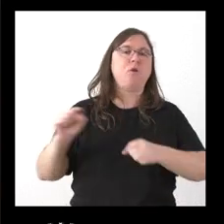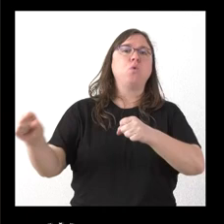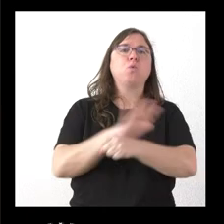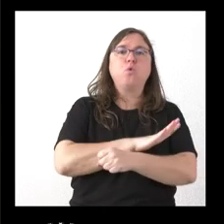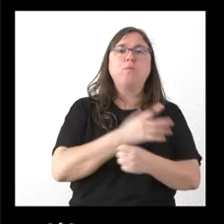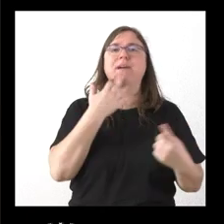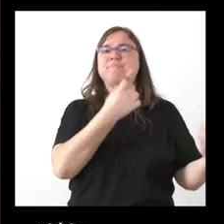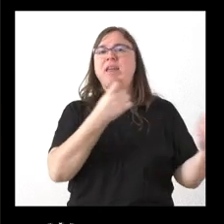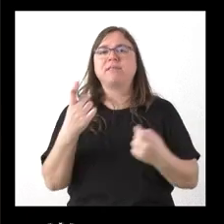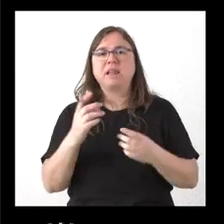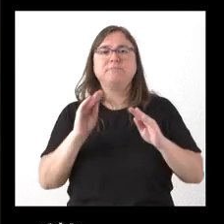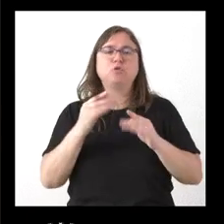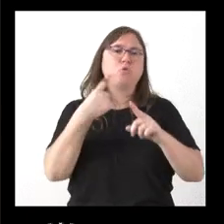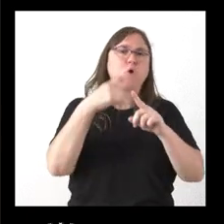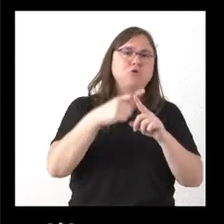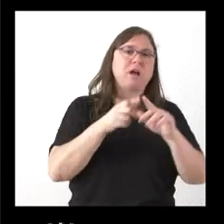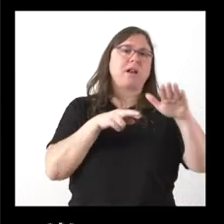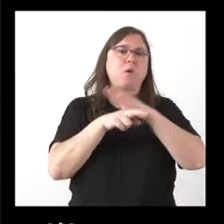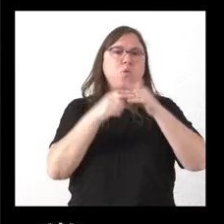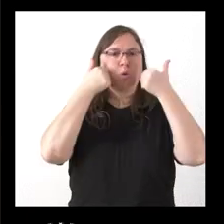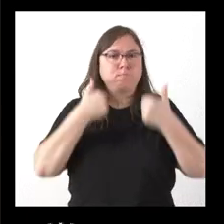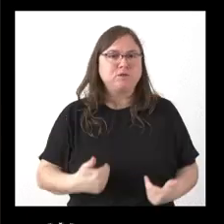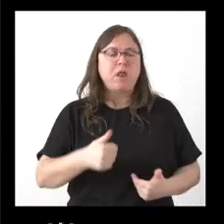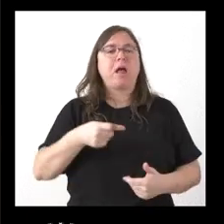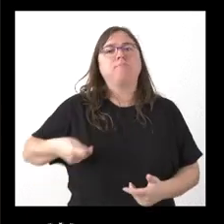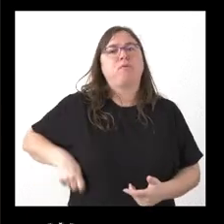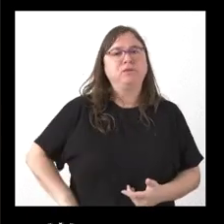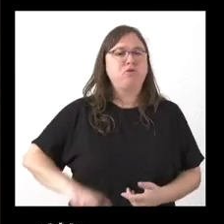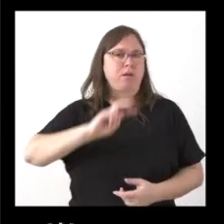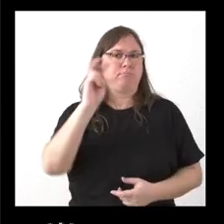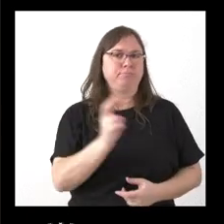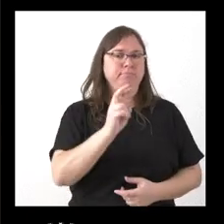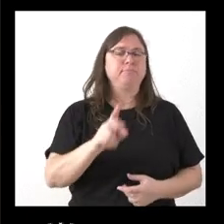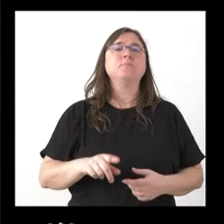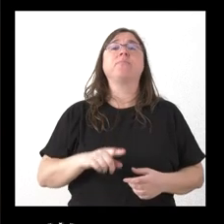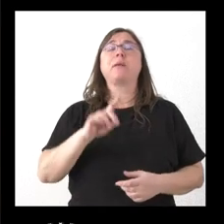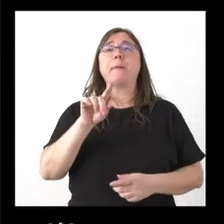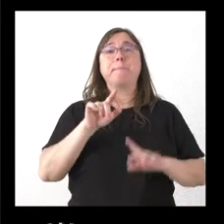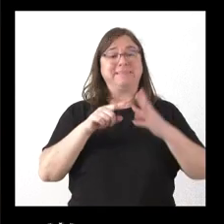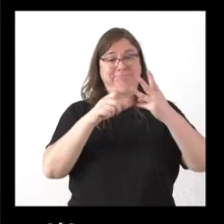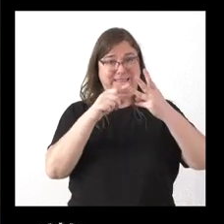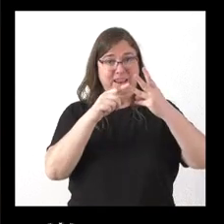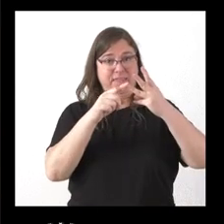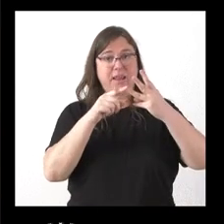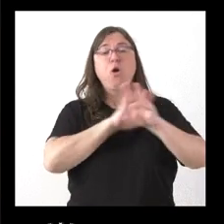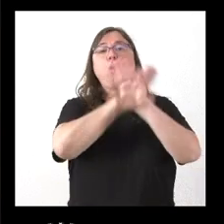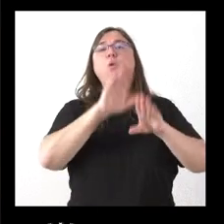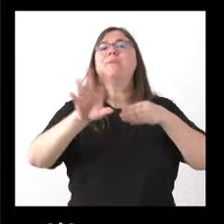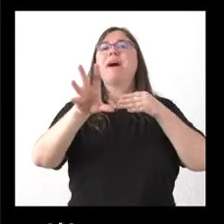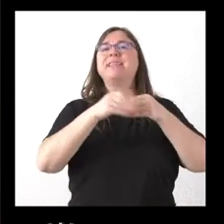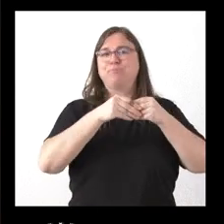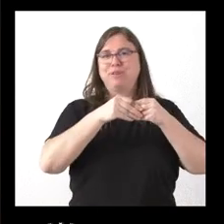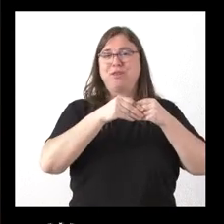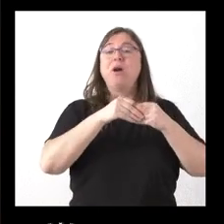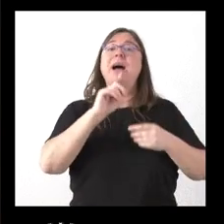de determinados elementos y medios personales y materiales y después Esta es la tercera y última disposición adicional